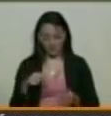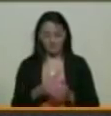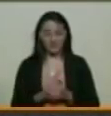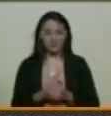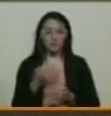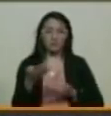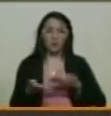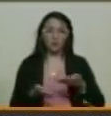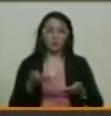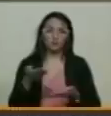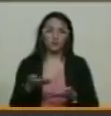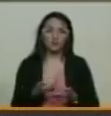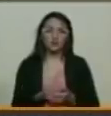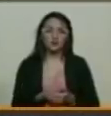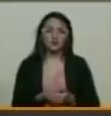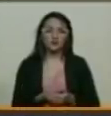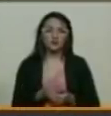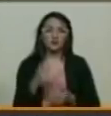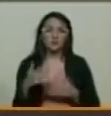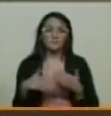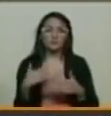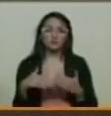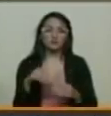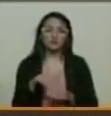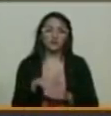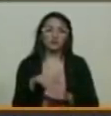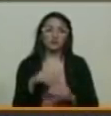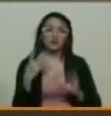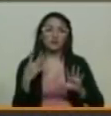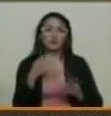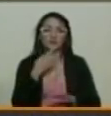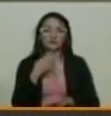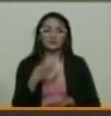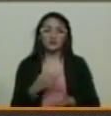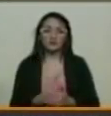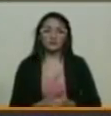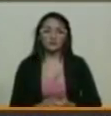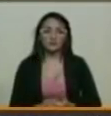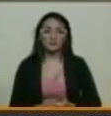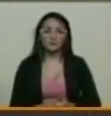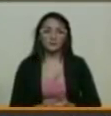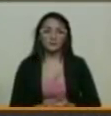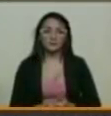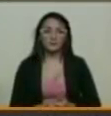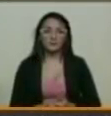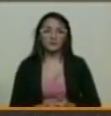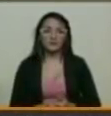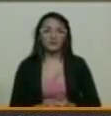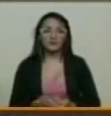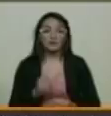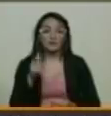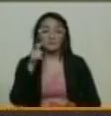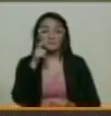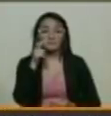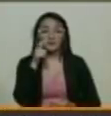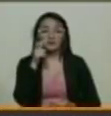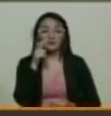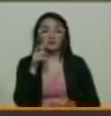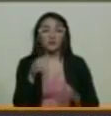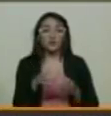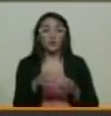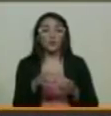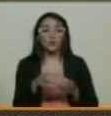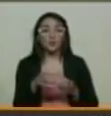postular para este proceso electoral del 9 de diciembre. También tenemos pendiente los partidos